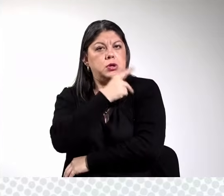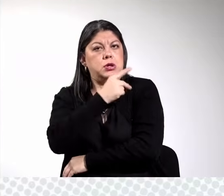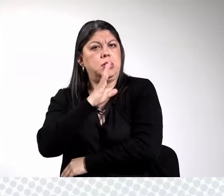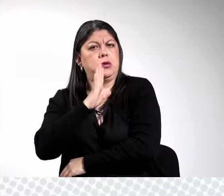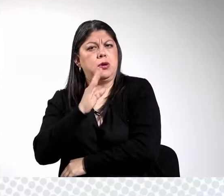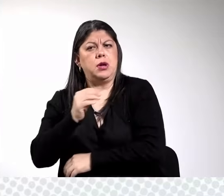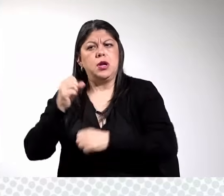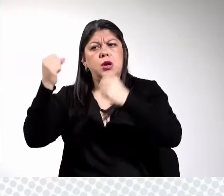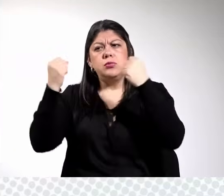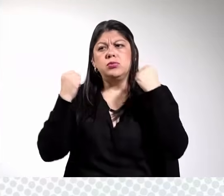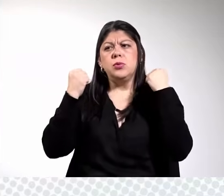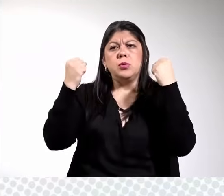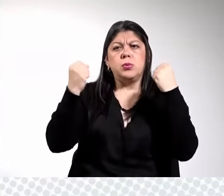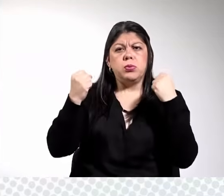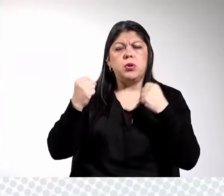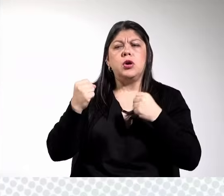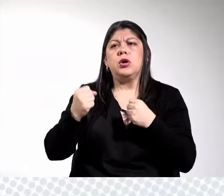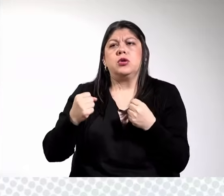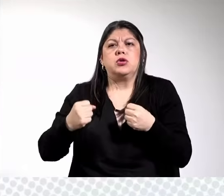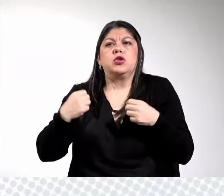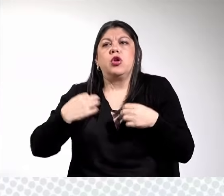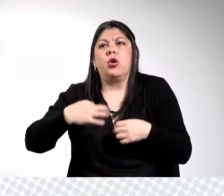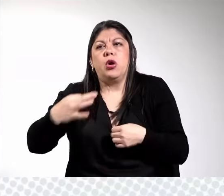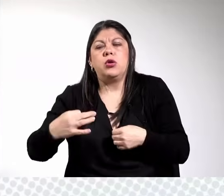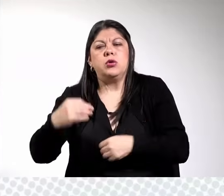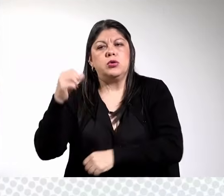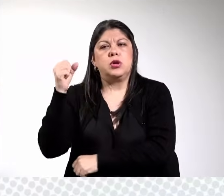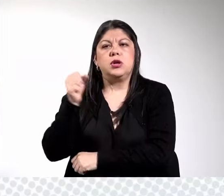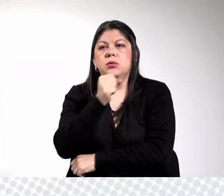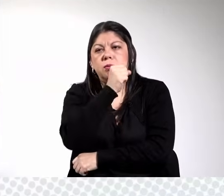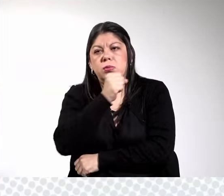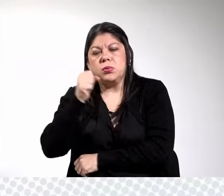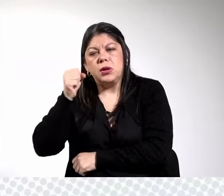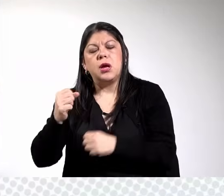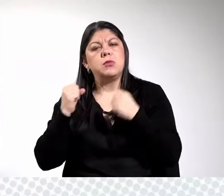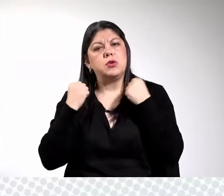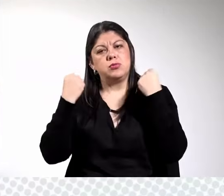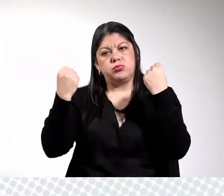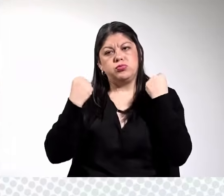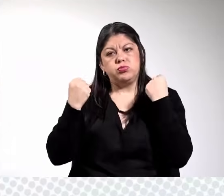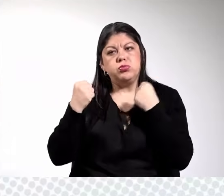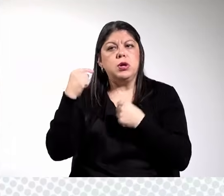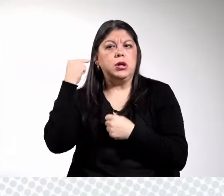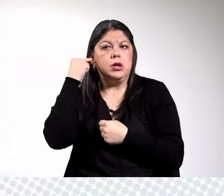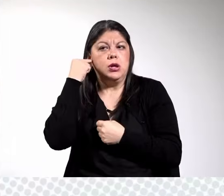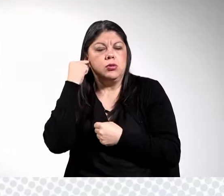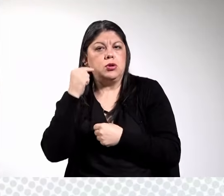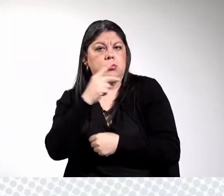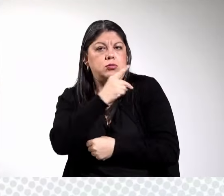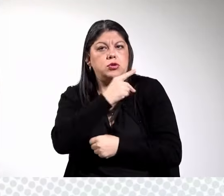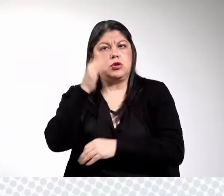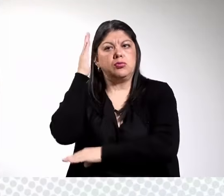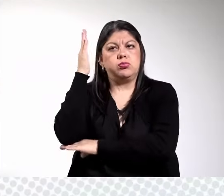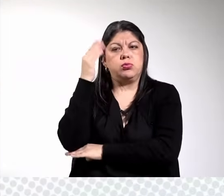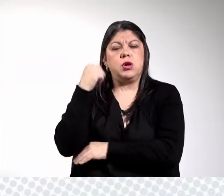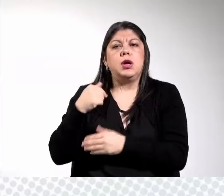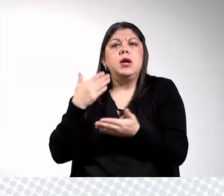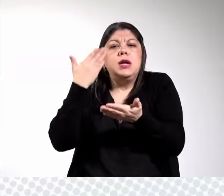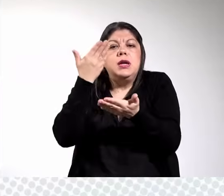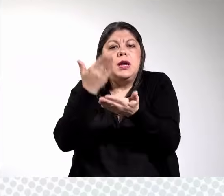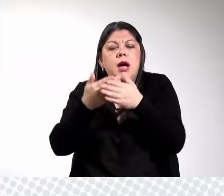Todos los días había un discurso del director, hacíamos ejercicios y cantábamos. Y creo que eso nos llevaba al aula muy felices.